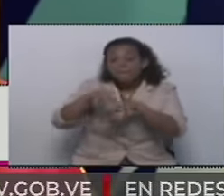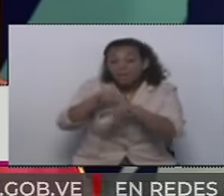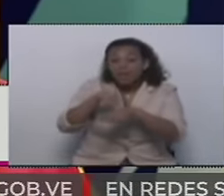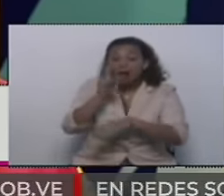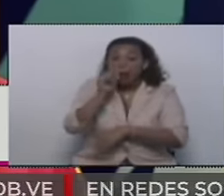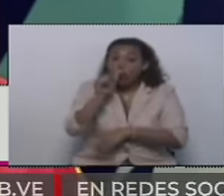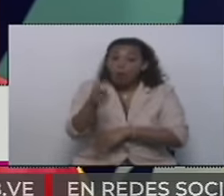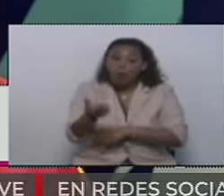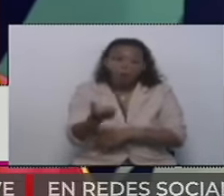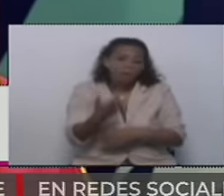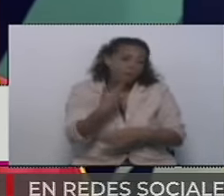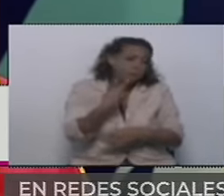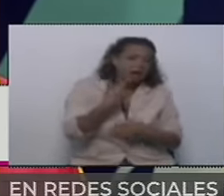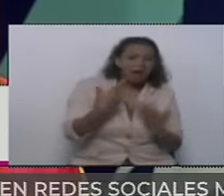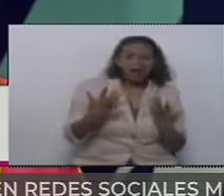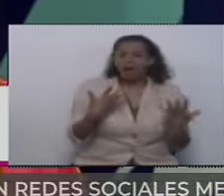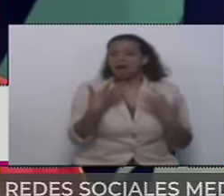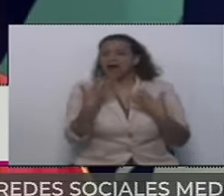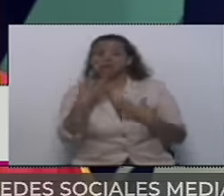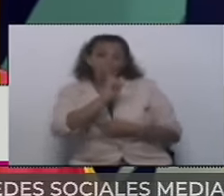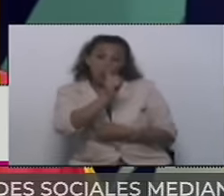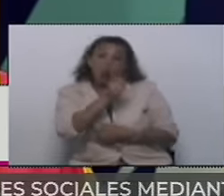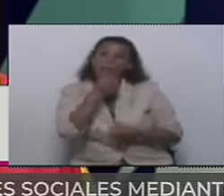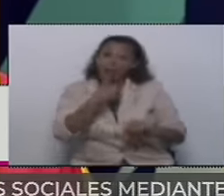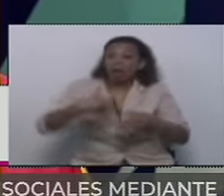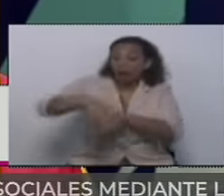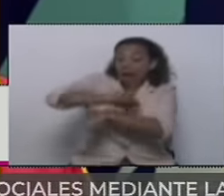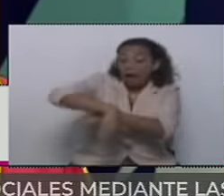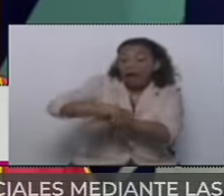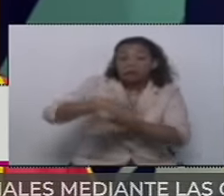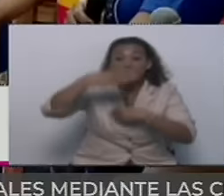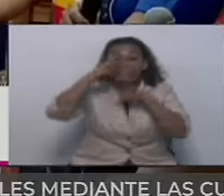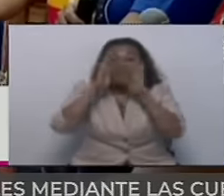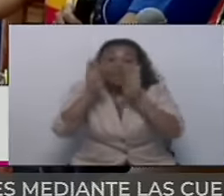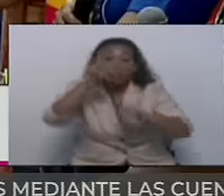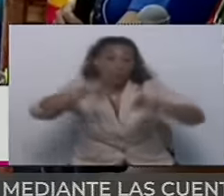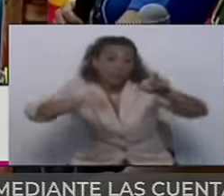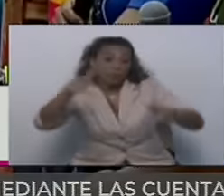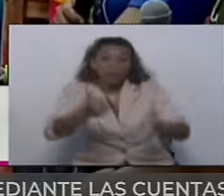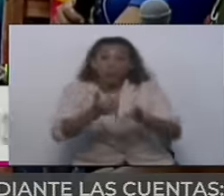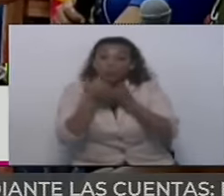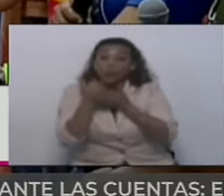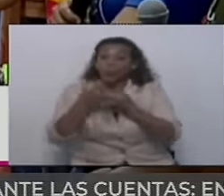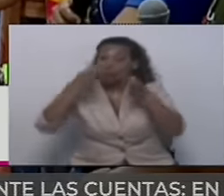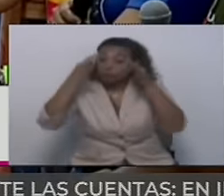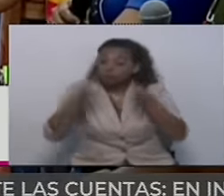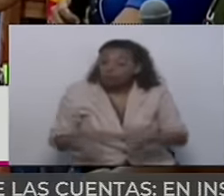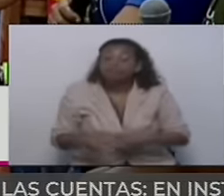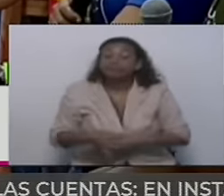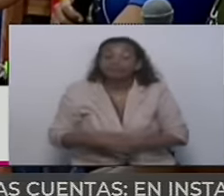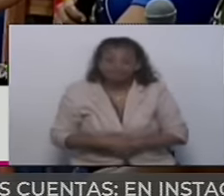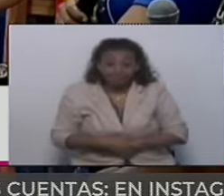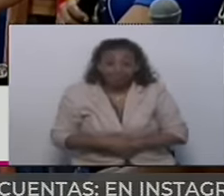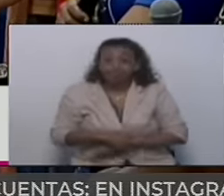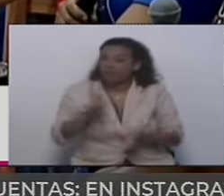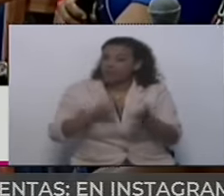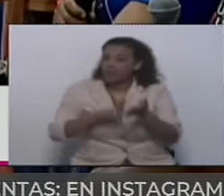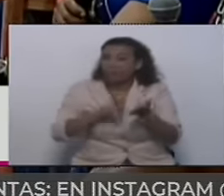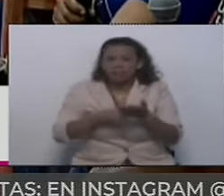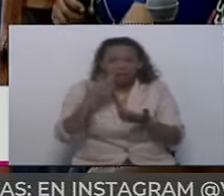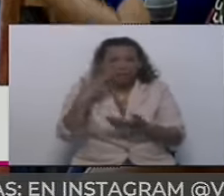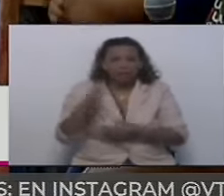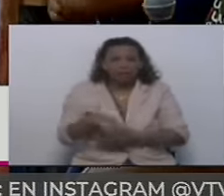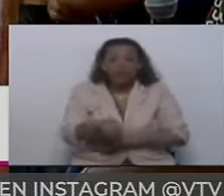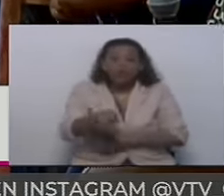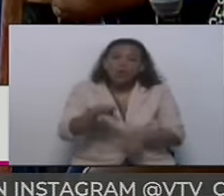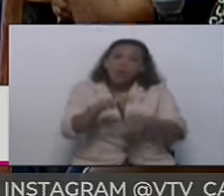ministro de gavete. Es un ministro que está en la calle, que nos ayuda, que nos cumple, de verdad que tú me permites, Jesús